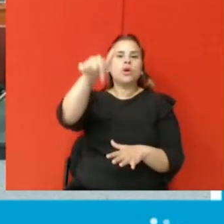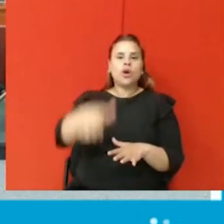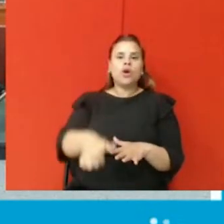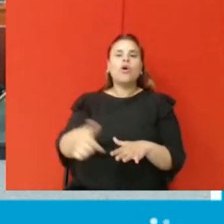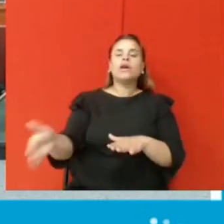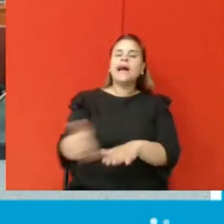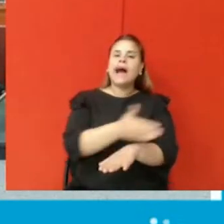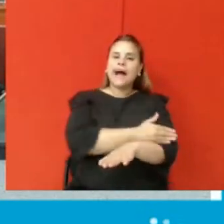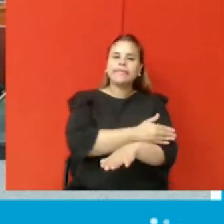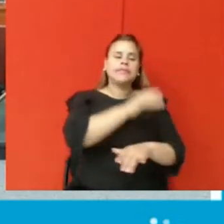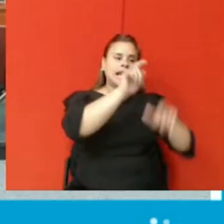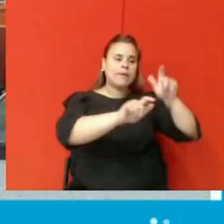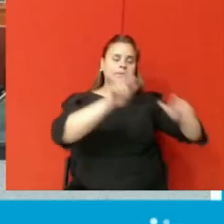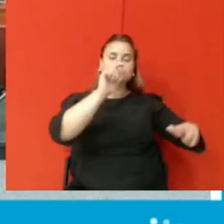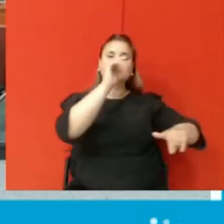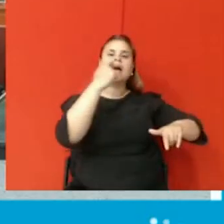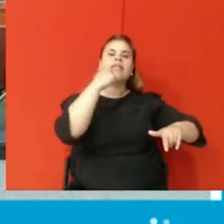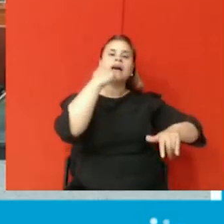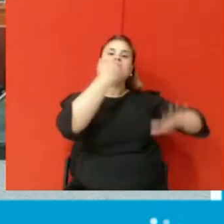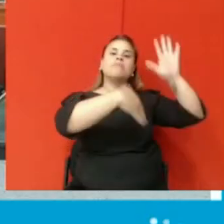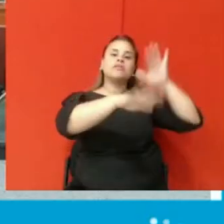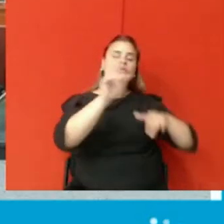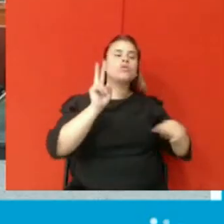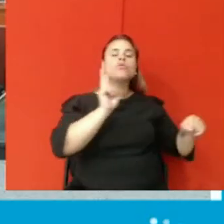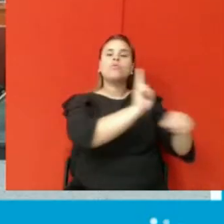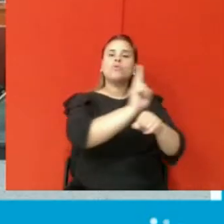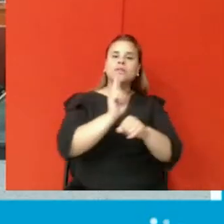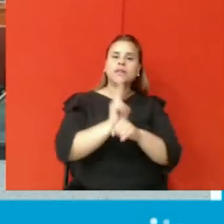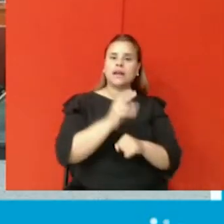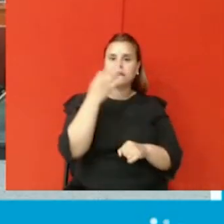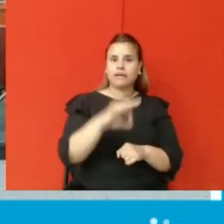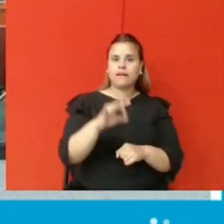y abuso de las personas mayores dentro del ámbito de las